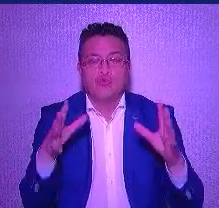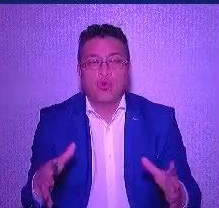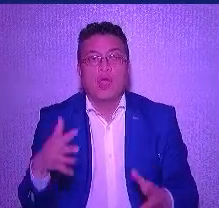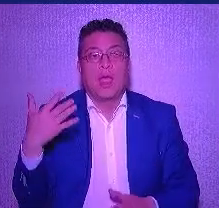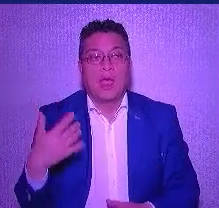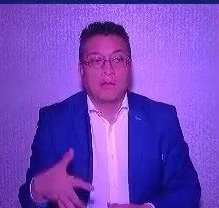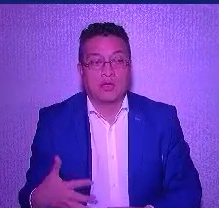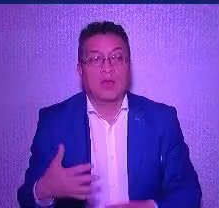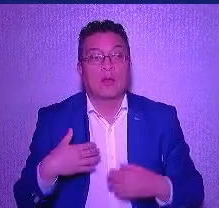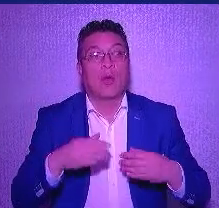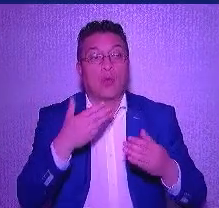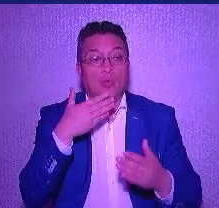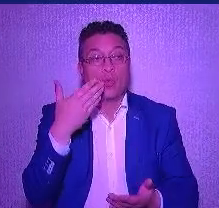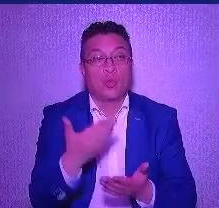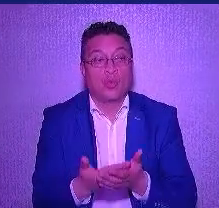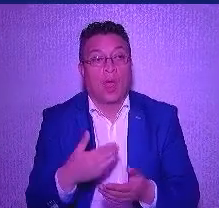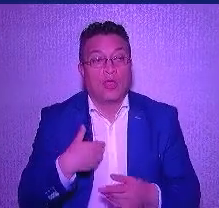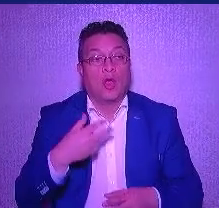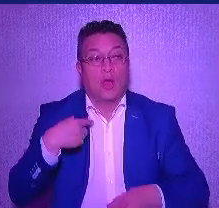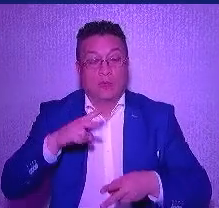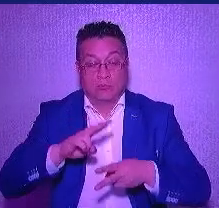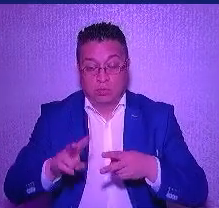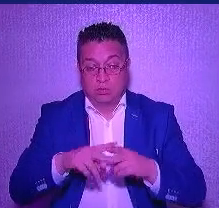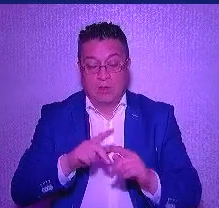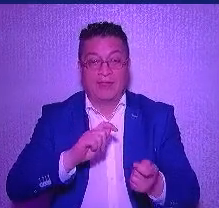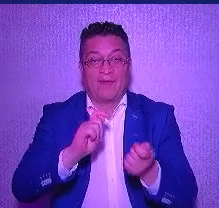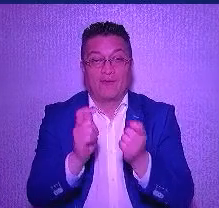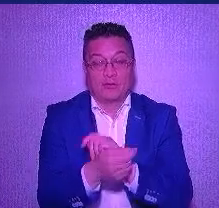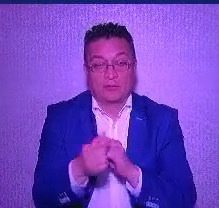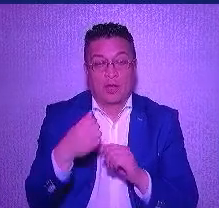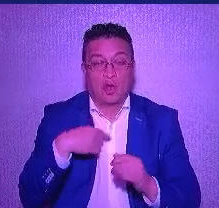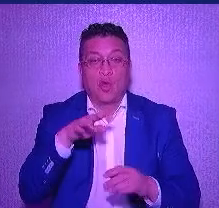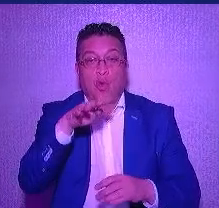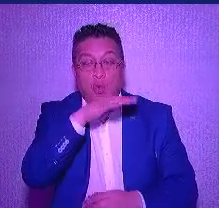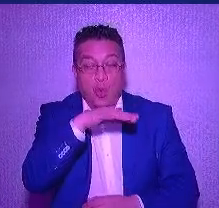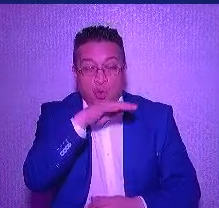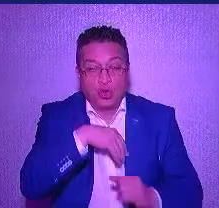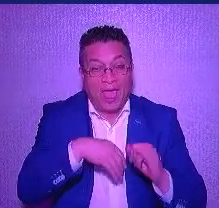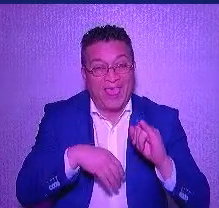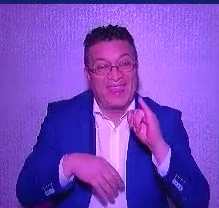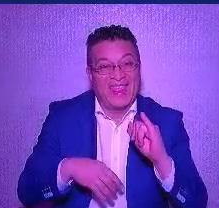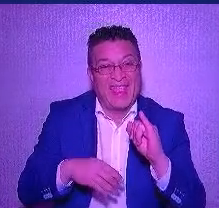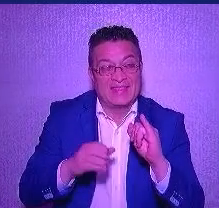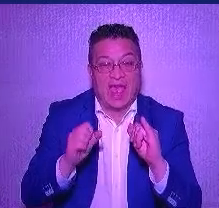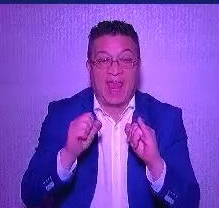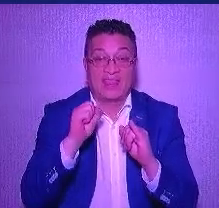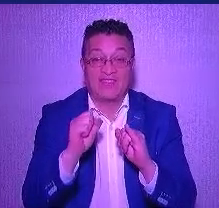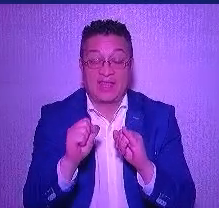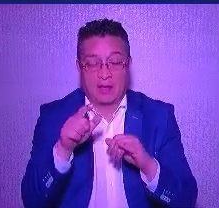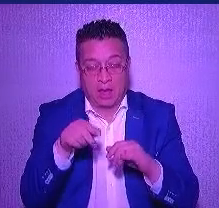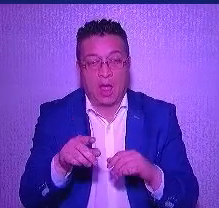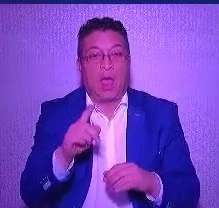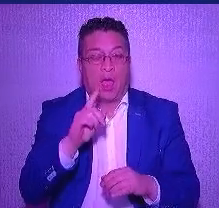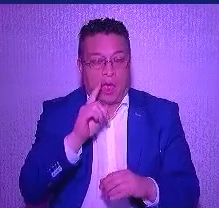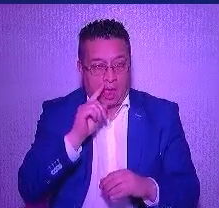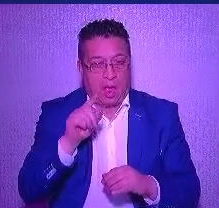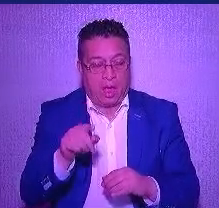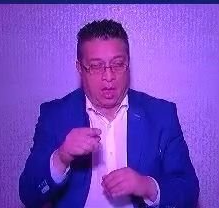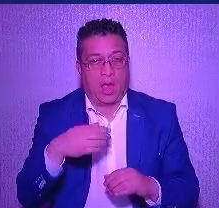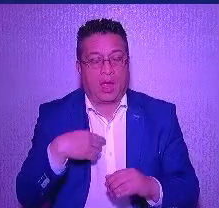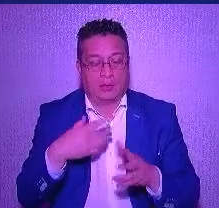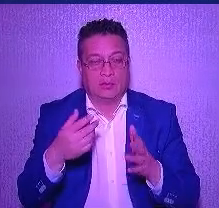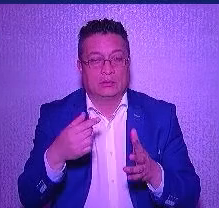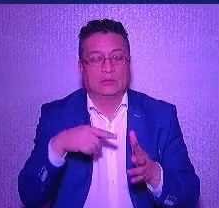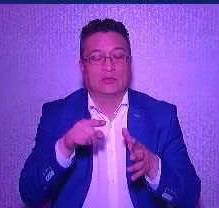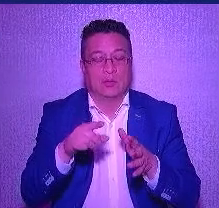adoptamos una postura de transformación del uso de Inteligencia artificial tiene que venir con una serie de guías en sisco adoptamos esos guías